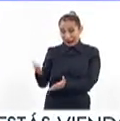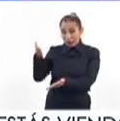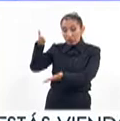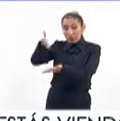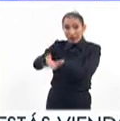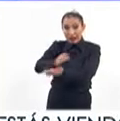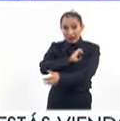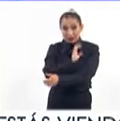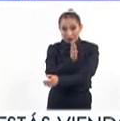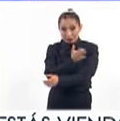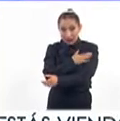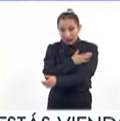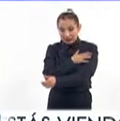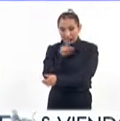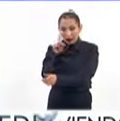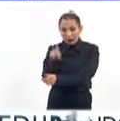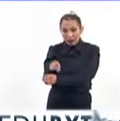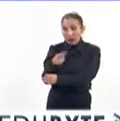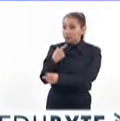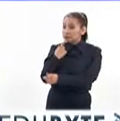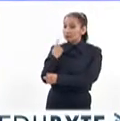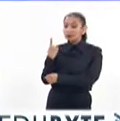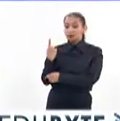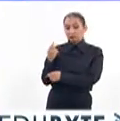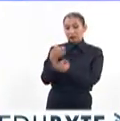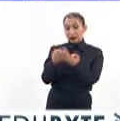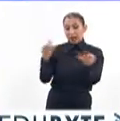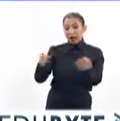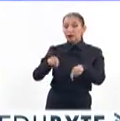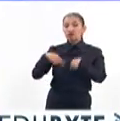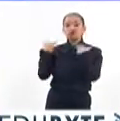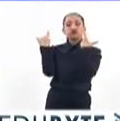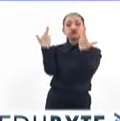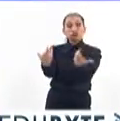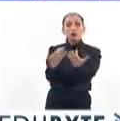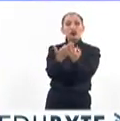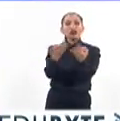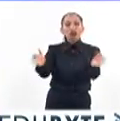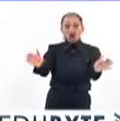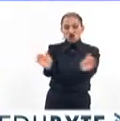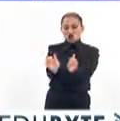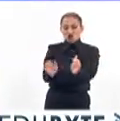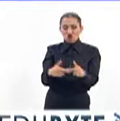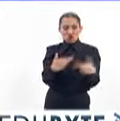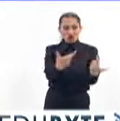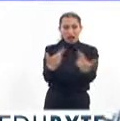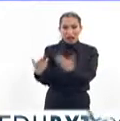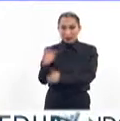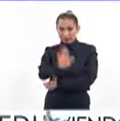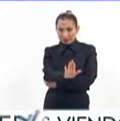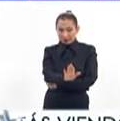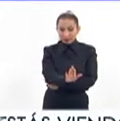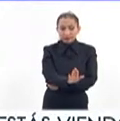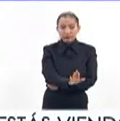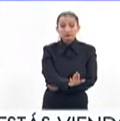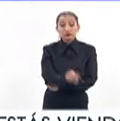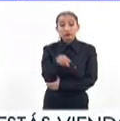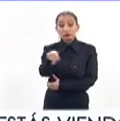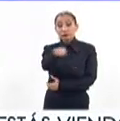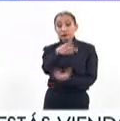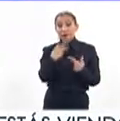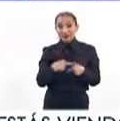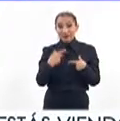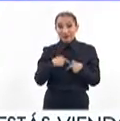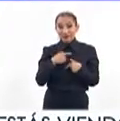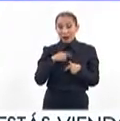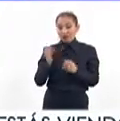los españoles se da la encomienda, que son pequeñas tierras que se te otorga a ti. Estas personas